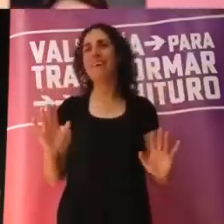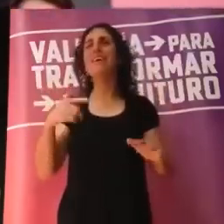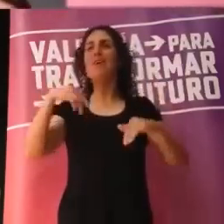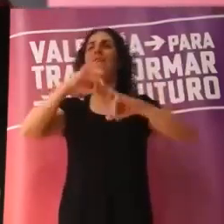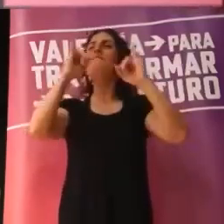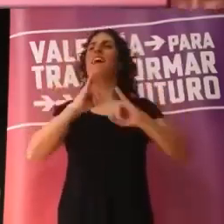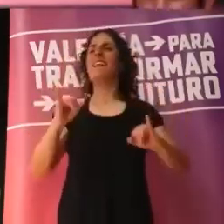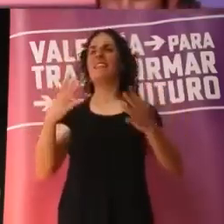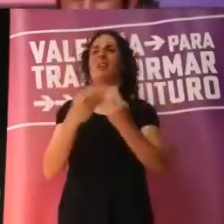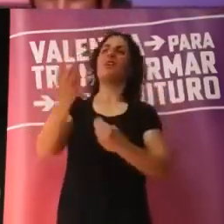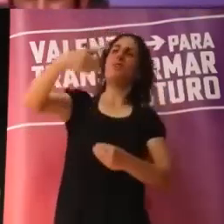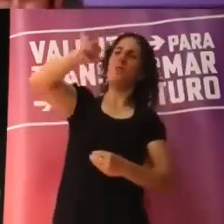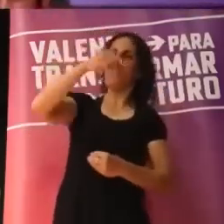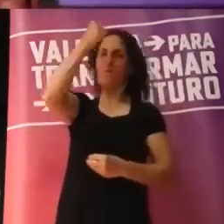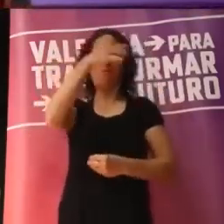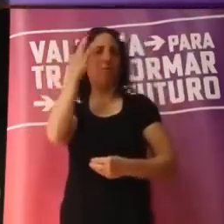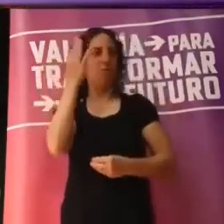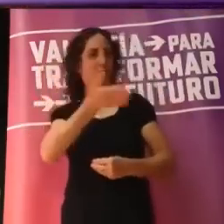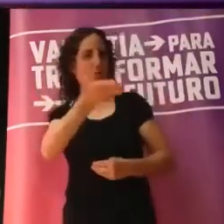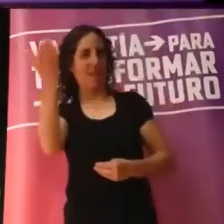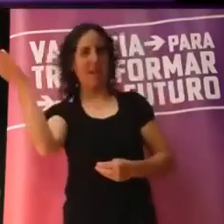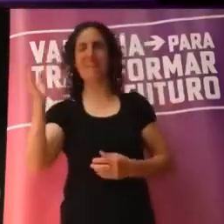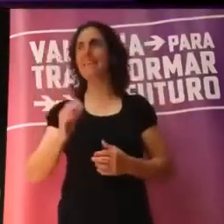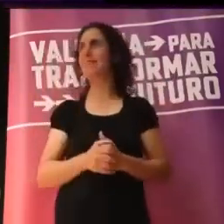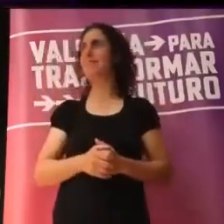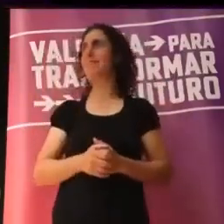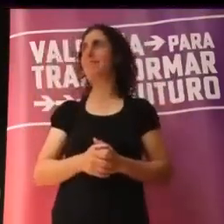estar con vosotros y vosotras.